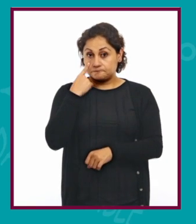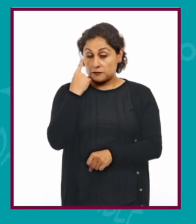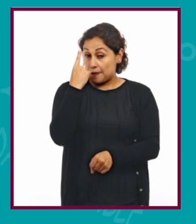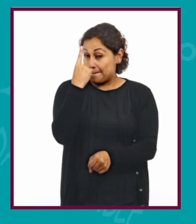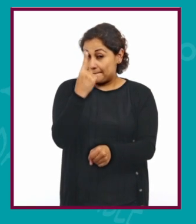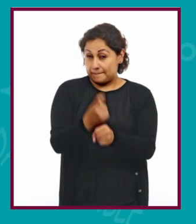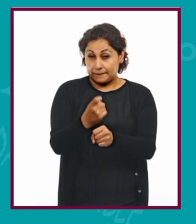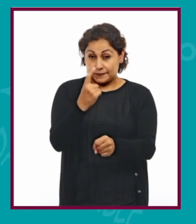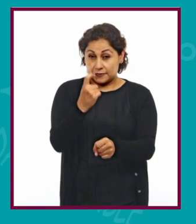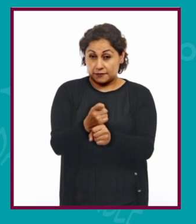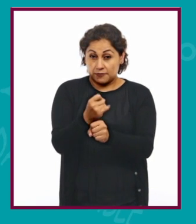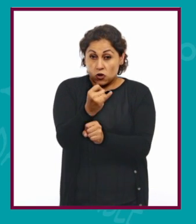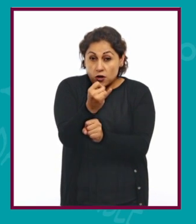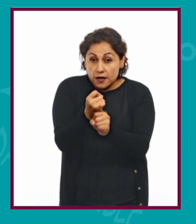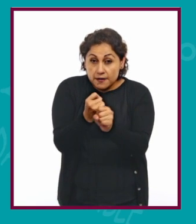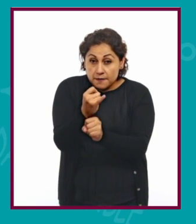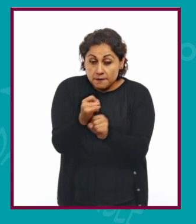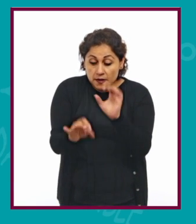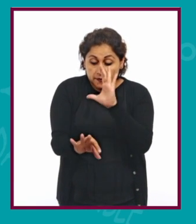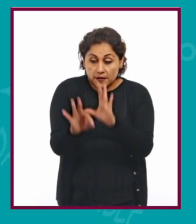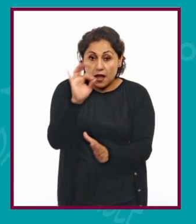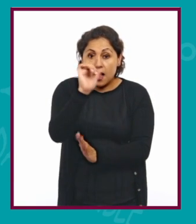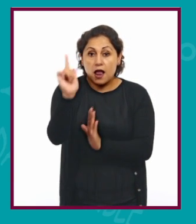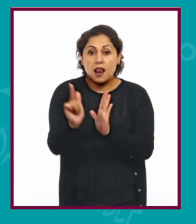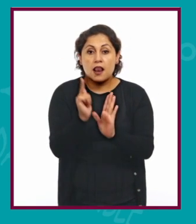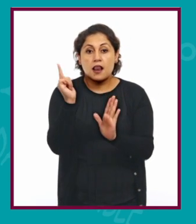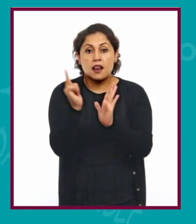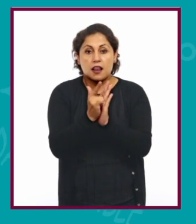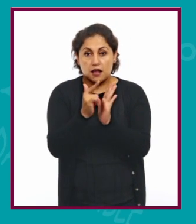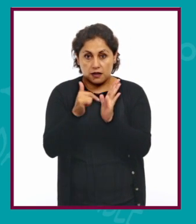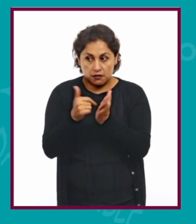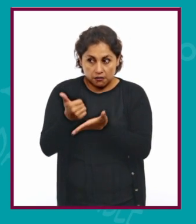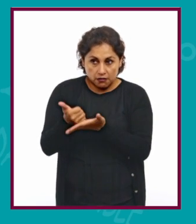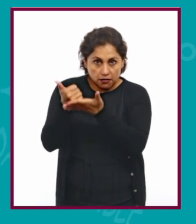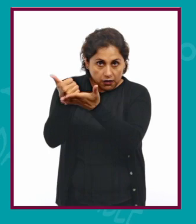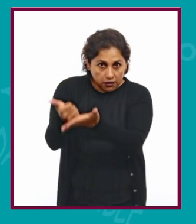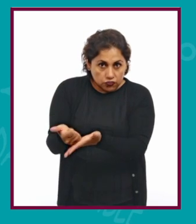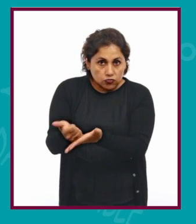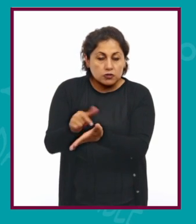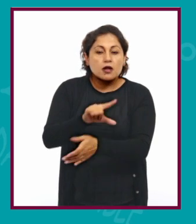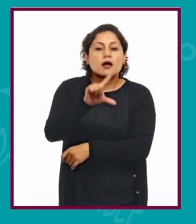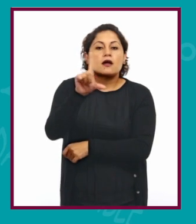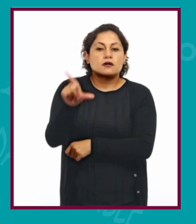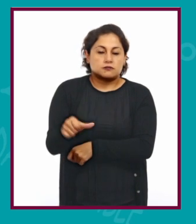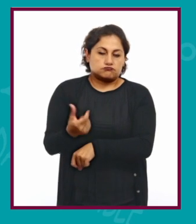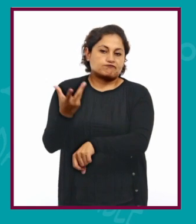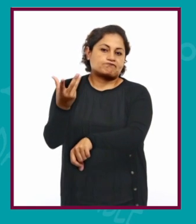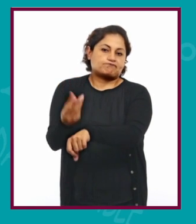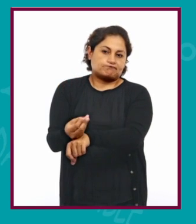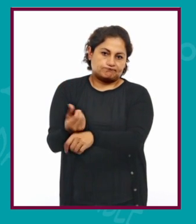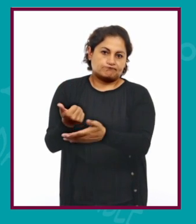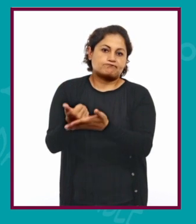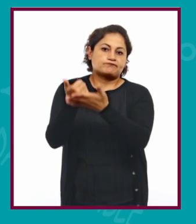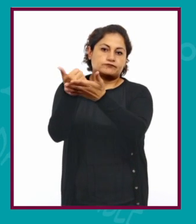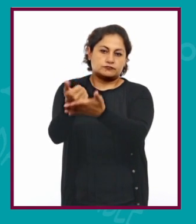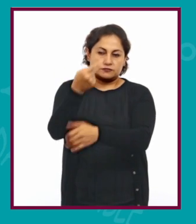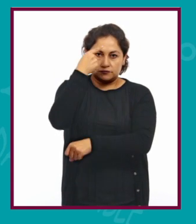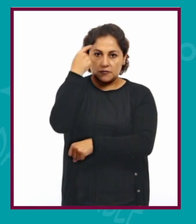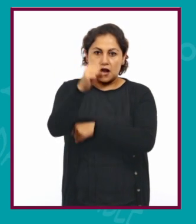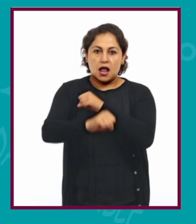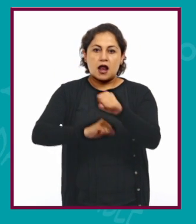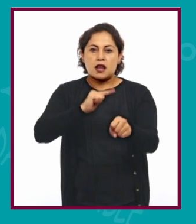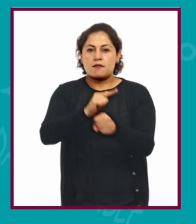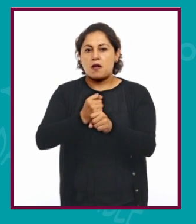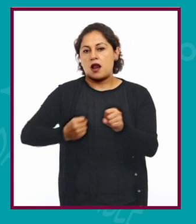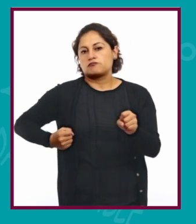Lo primero sería investigar si hay alguna ley que avale eso y después ya poder intervenir uno. En este caso,